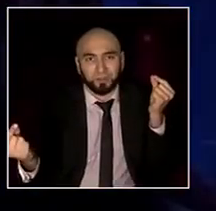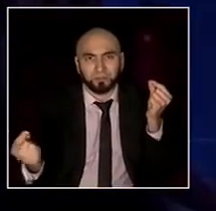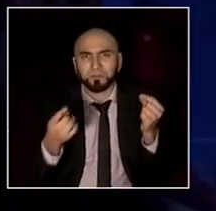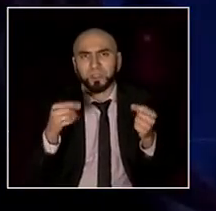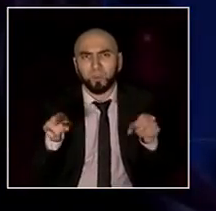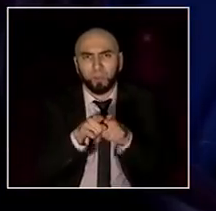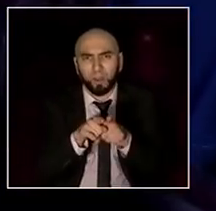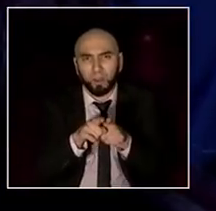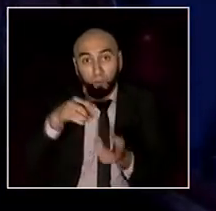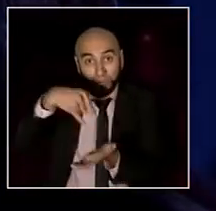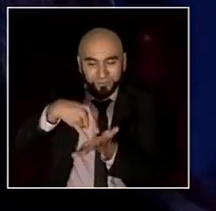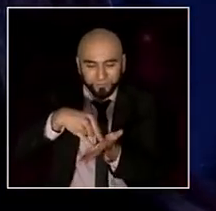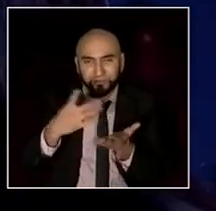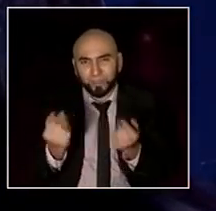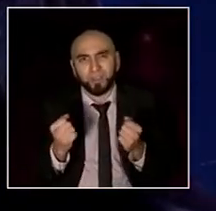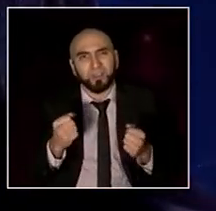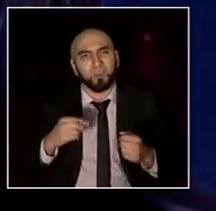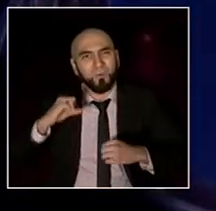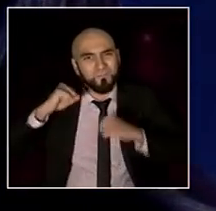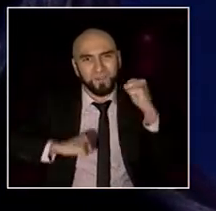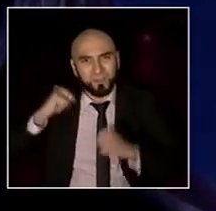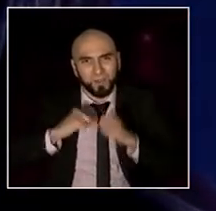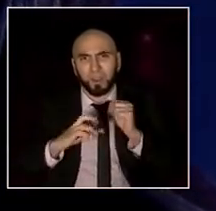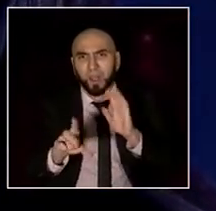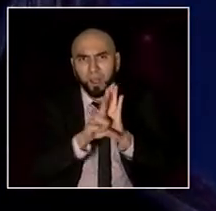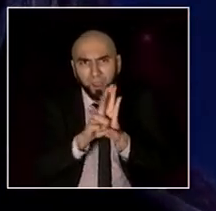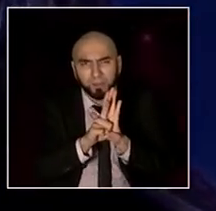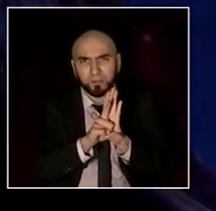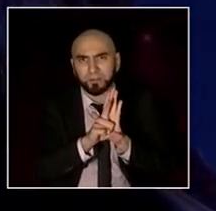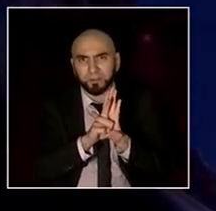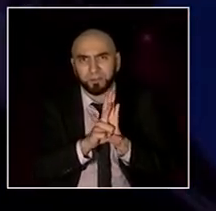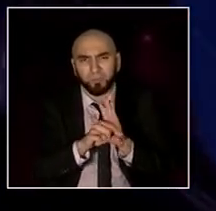de leyes, sino que también como una instancia que aporta